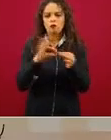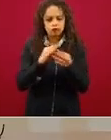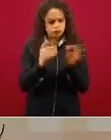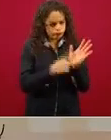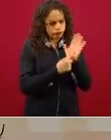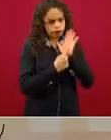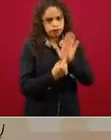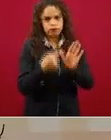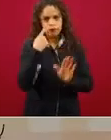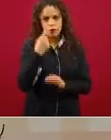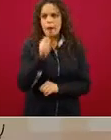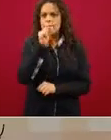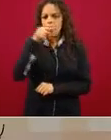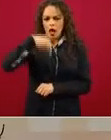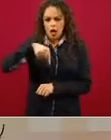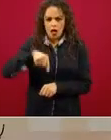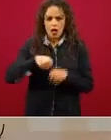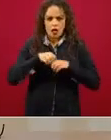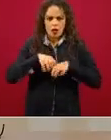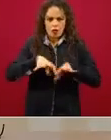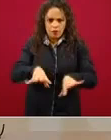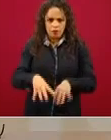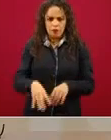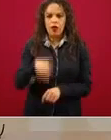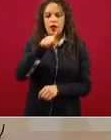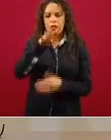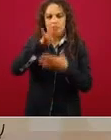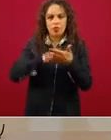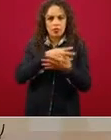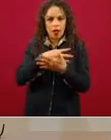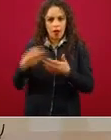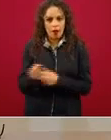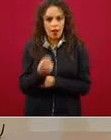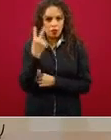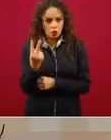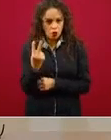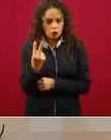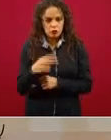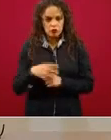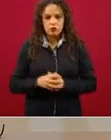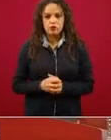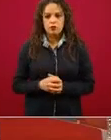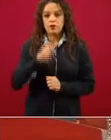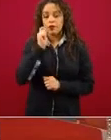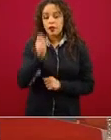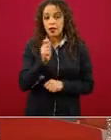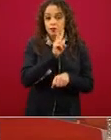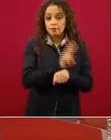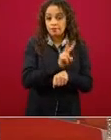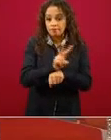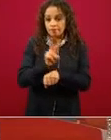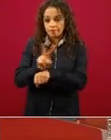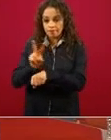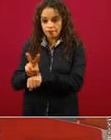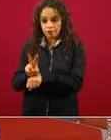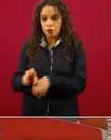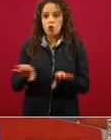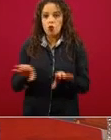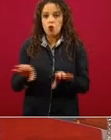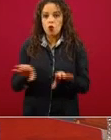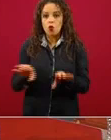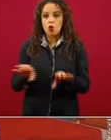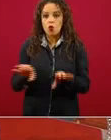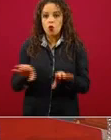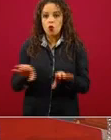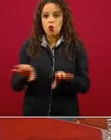aquí públicamente también, las dos tablas, la tabla de monitoreo, los indicadores, los umbrales, los